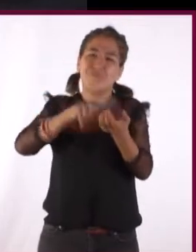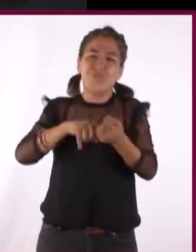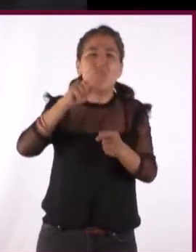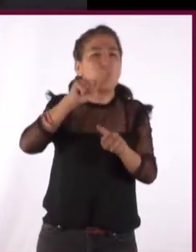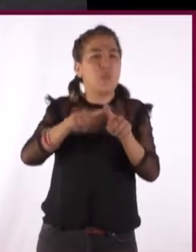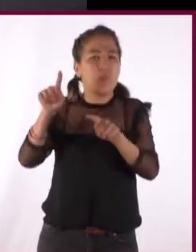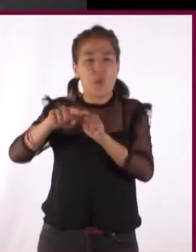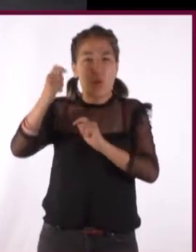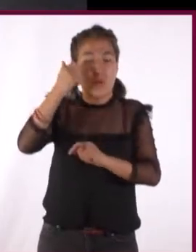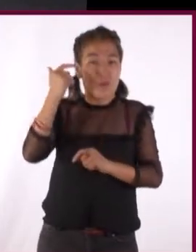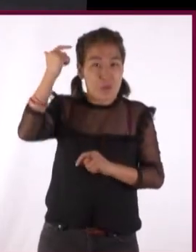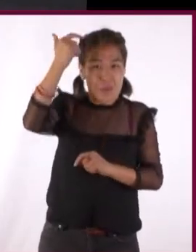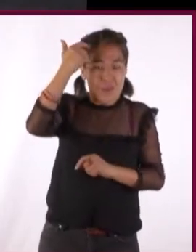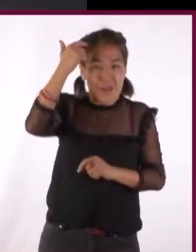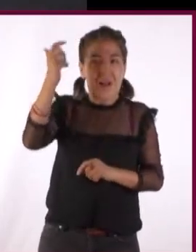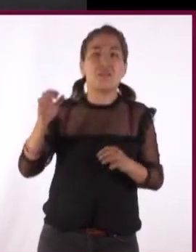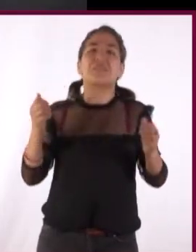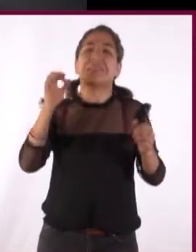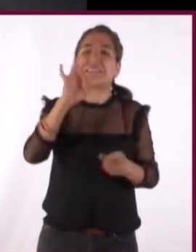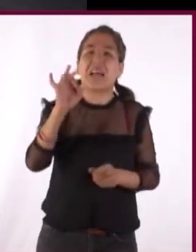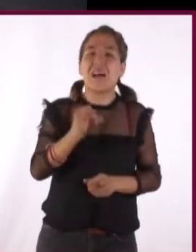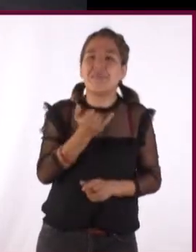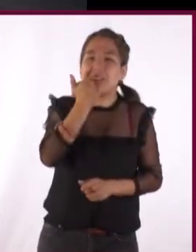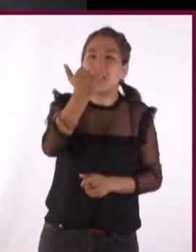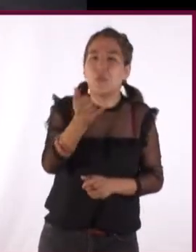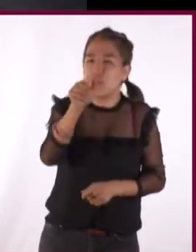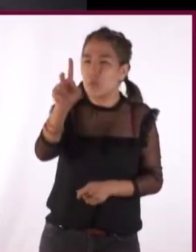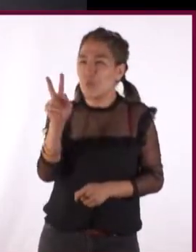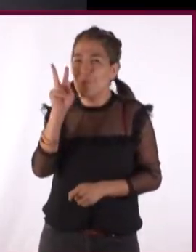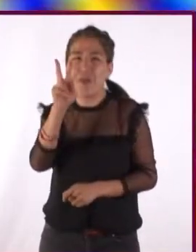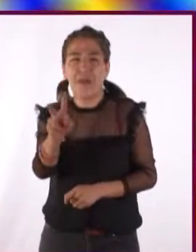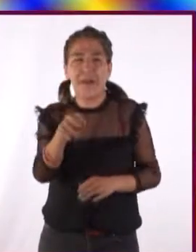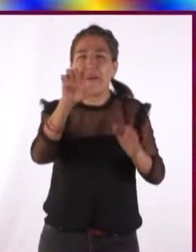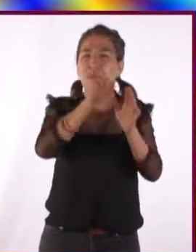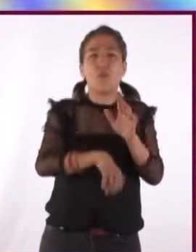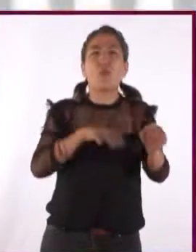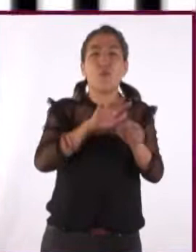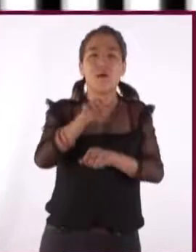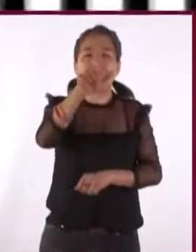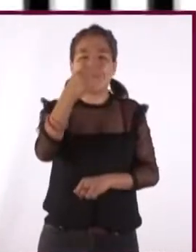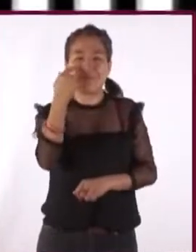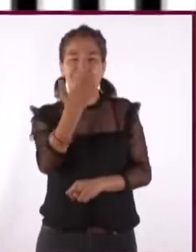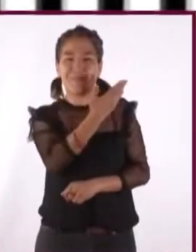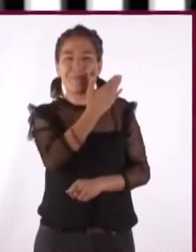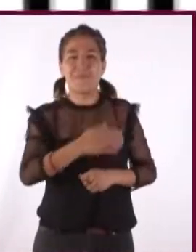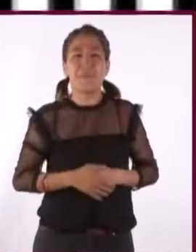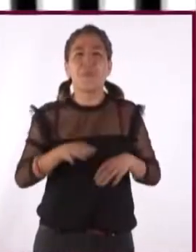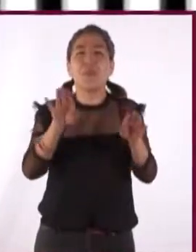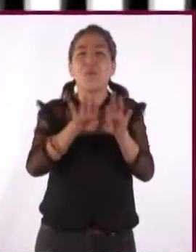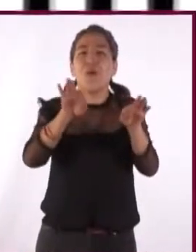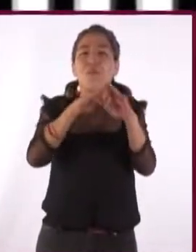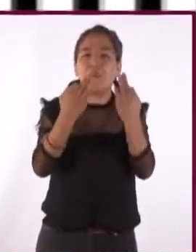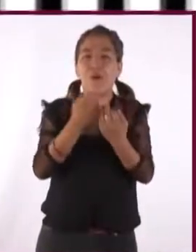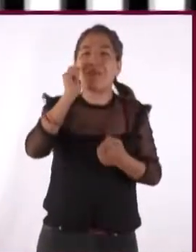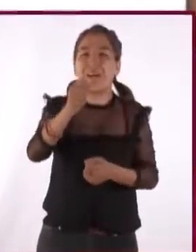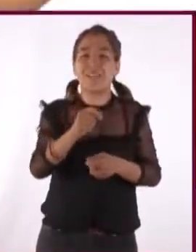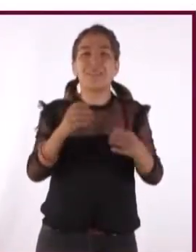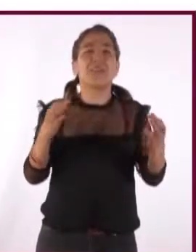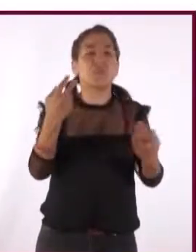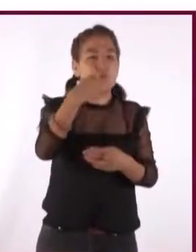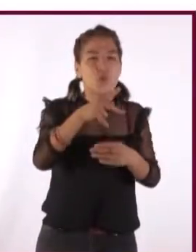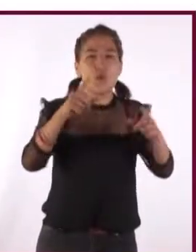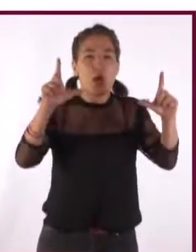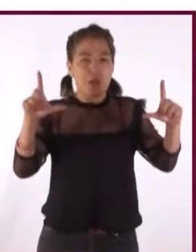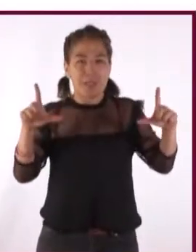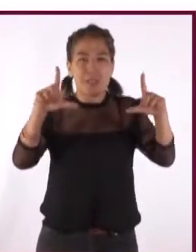inducen a que el ojo y el cerebro tengan un error de lo que observan. Algunas de ellas son las ilusiones que distorsionan el tamaño,